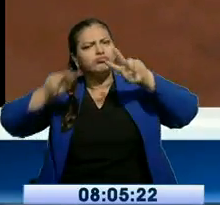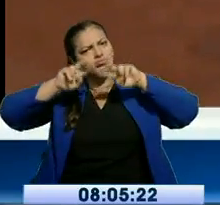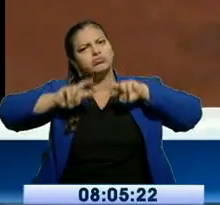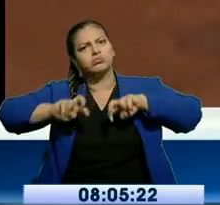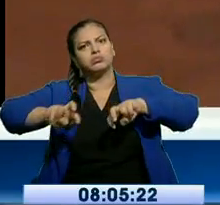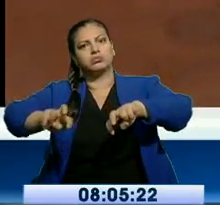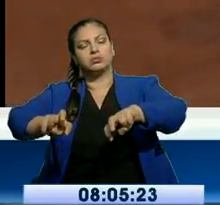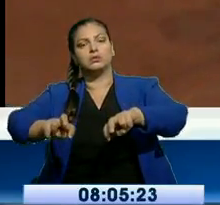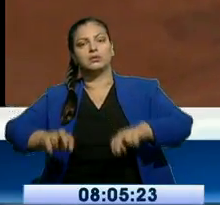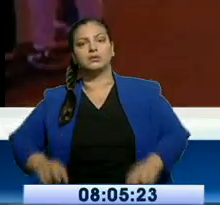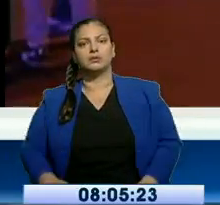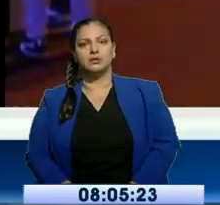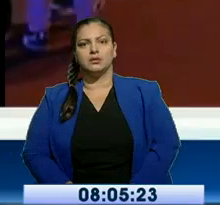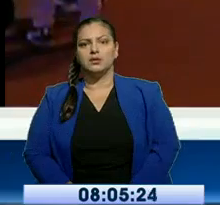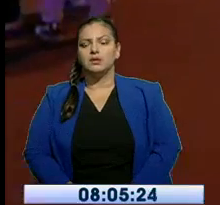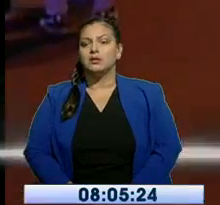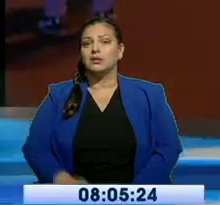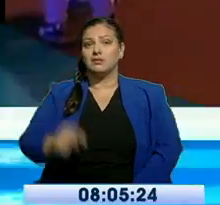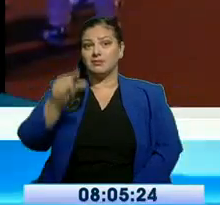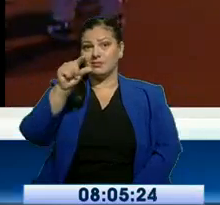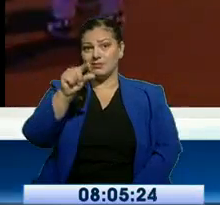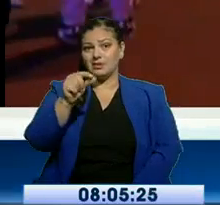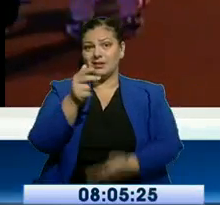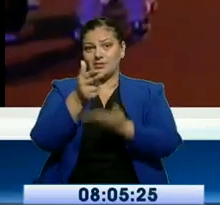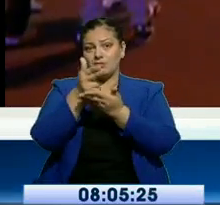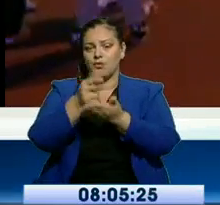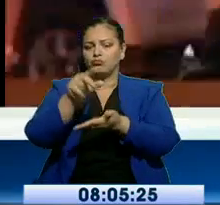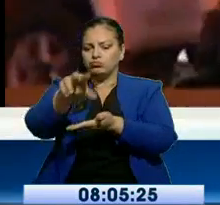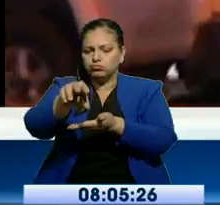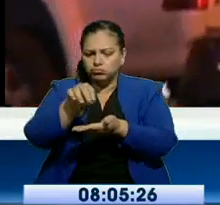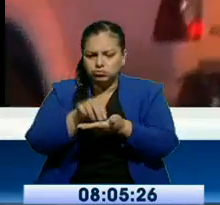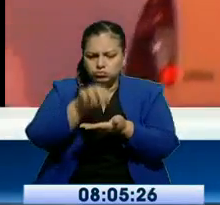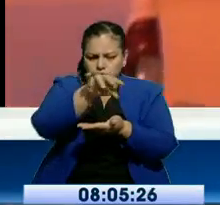lugar, mientras que otros analizan los videos de cámaras del